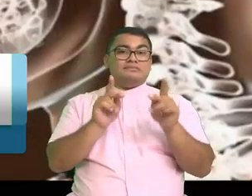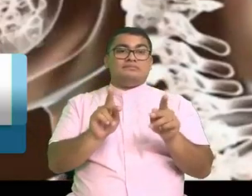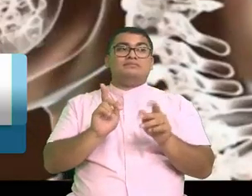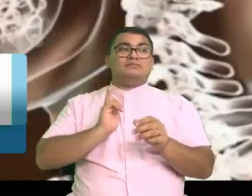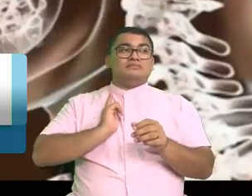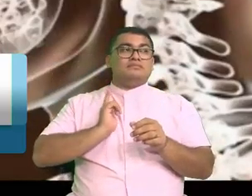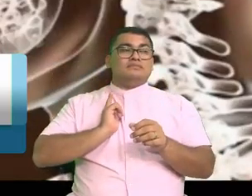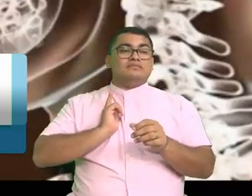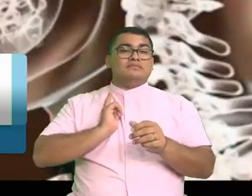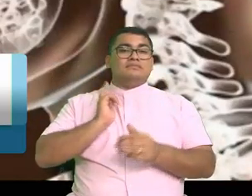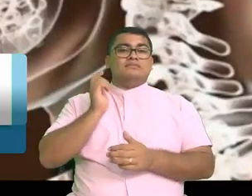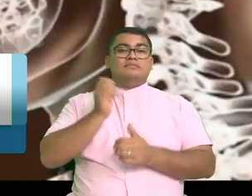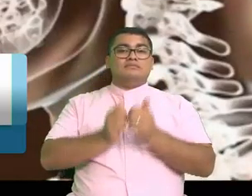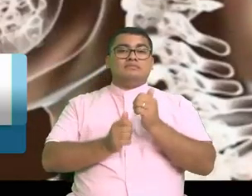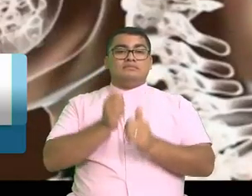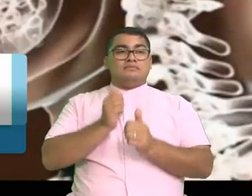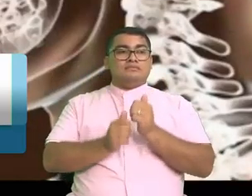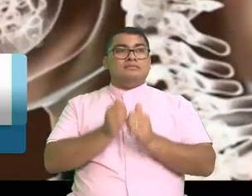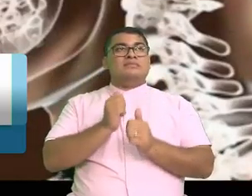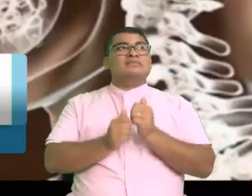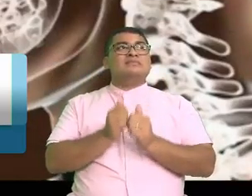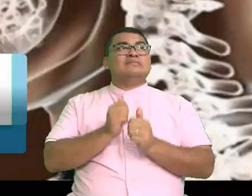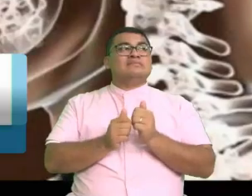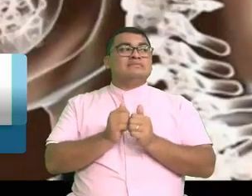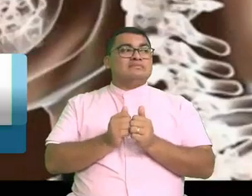una inflamación,